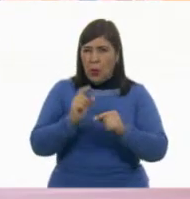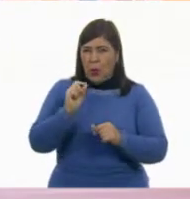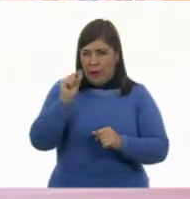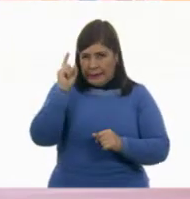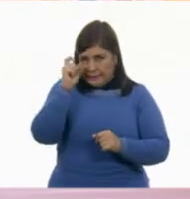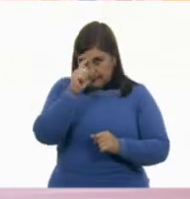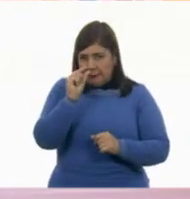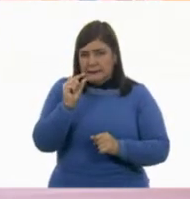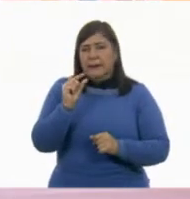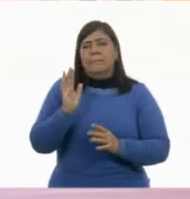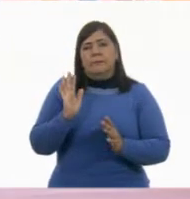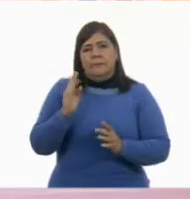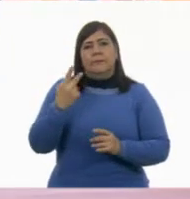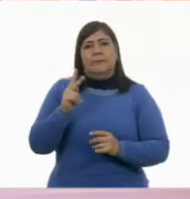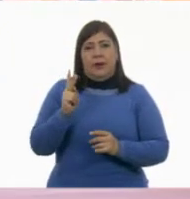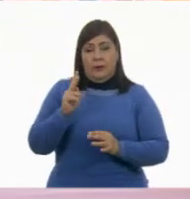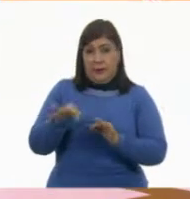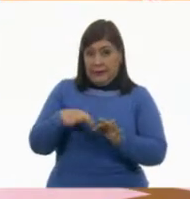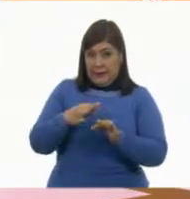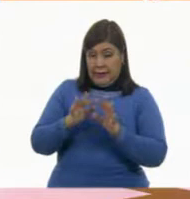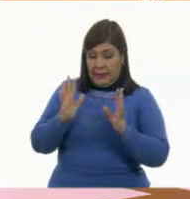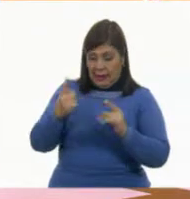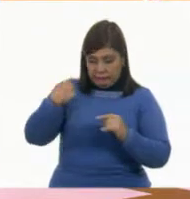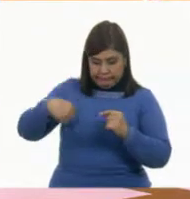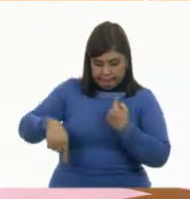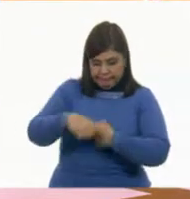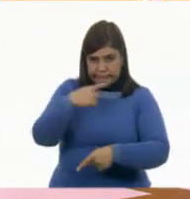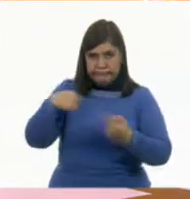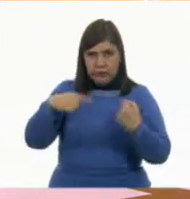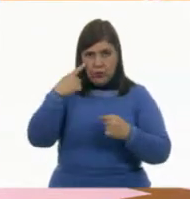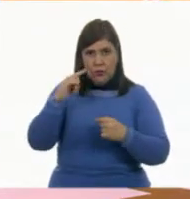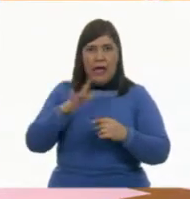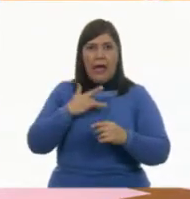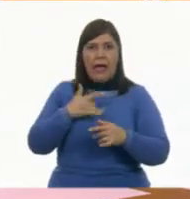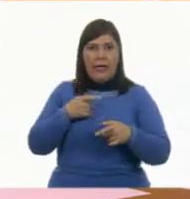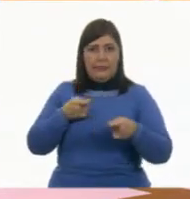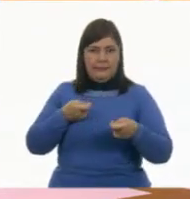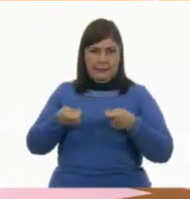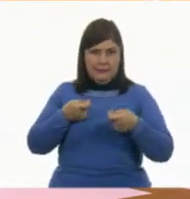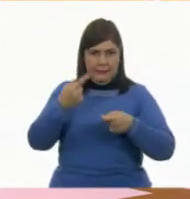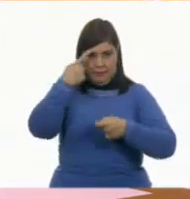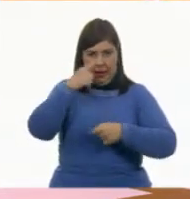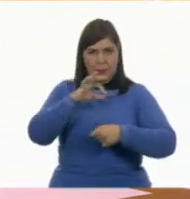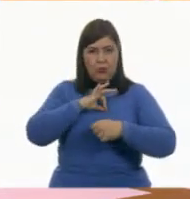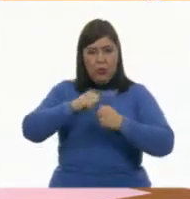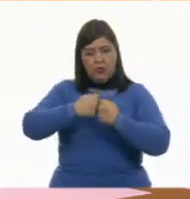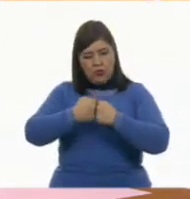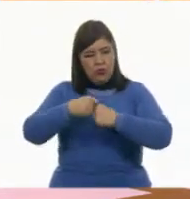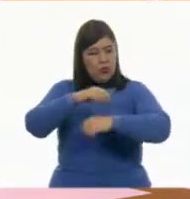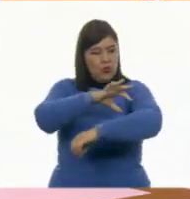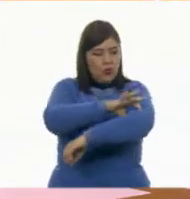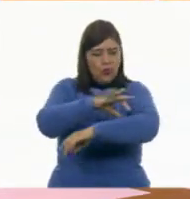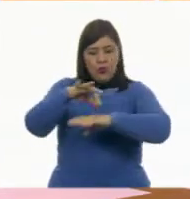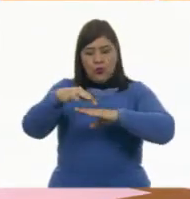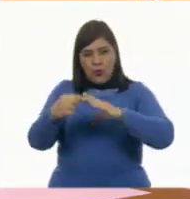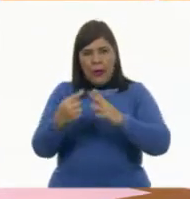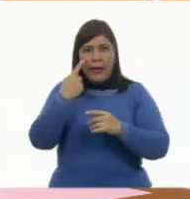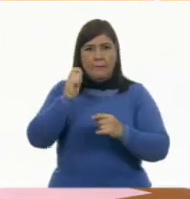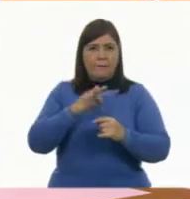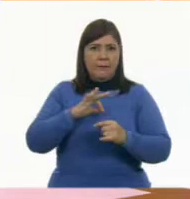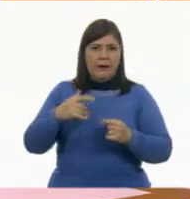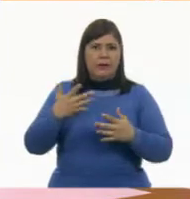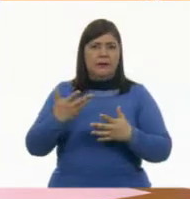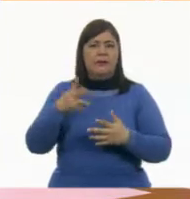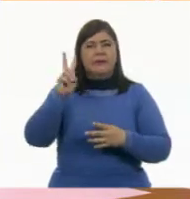¿verdad? Bien, ya que tenemos dominado un poquito nuestras articulaciones, aprendimos a distinguirlas y a distinguir también las